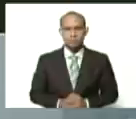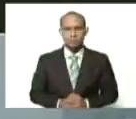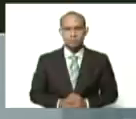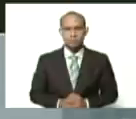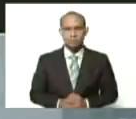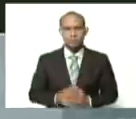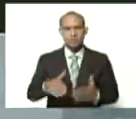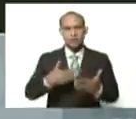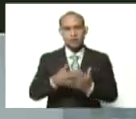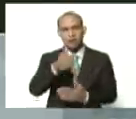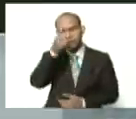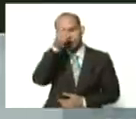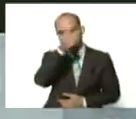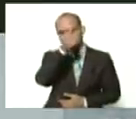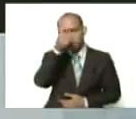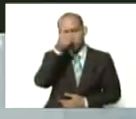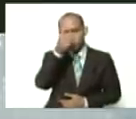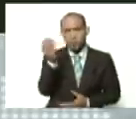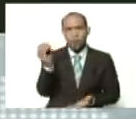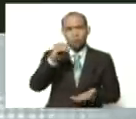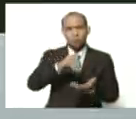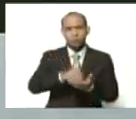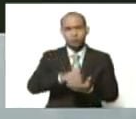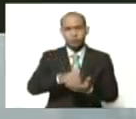Hasta el domingo de